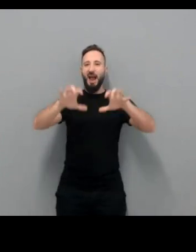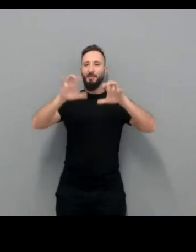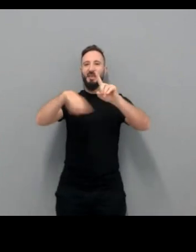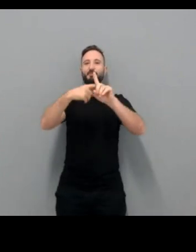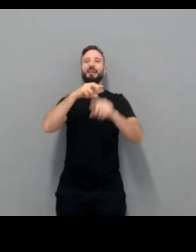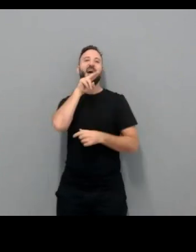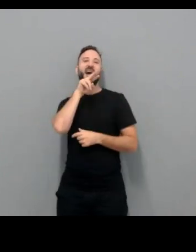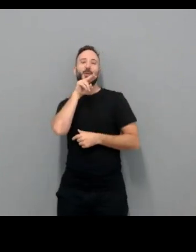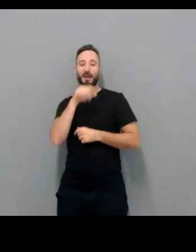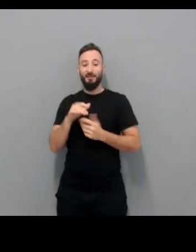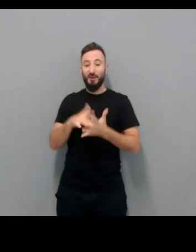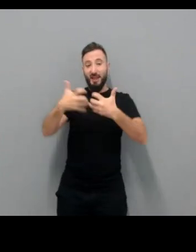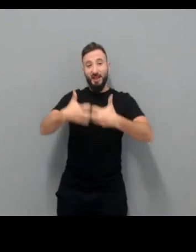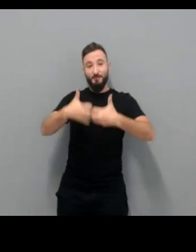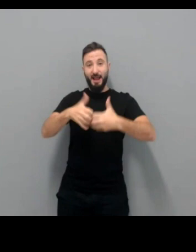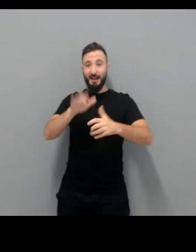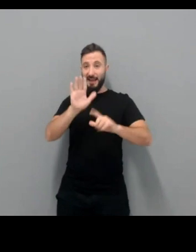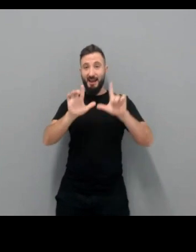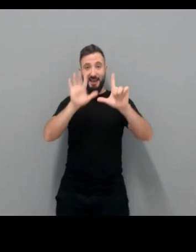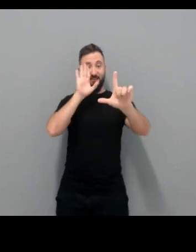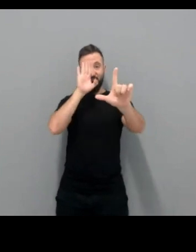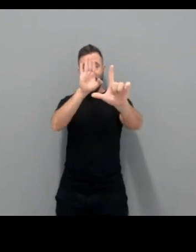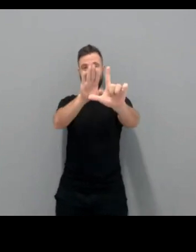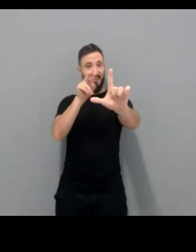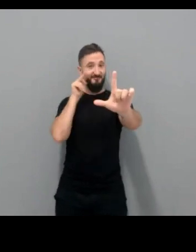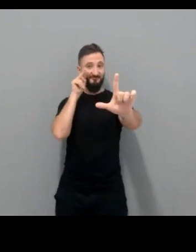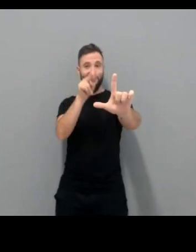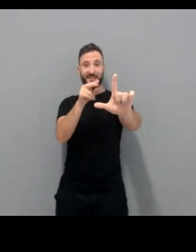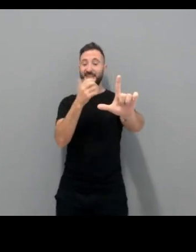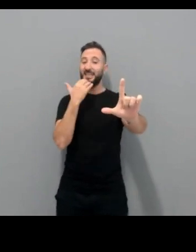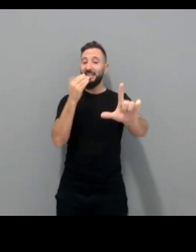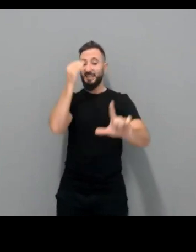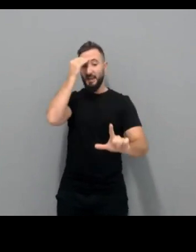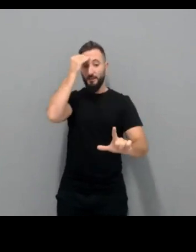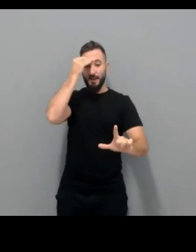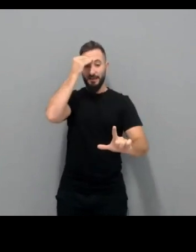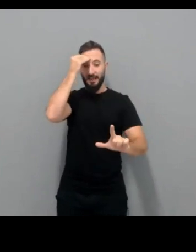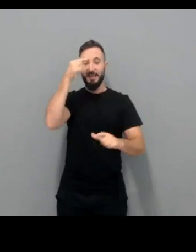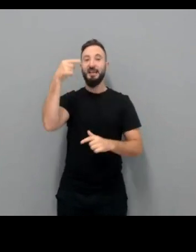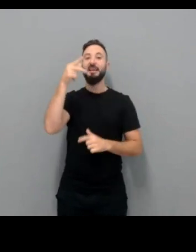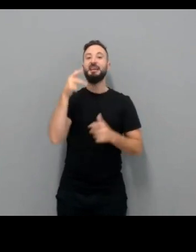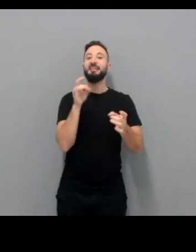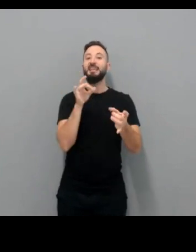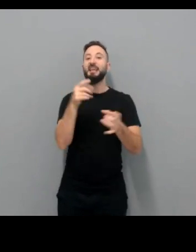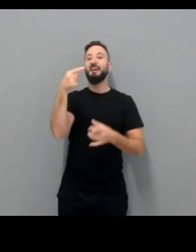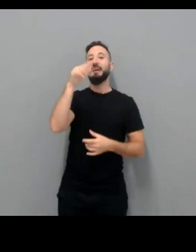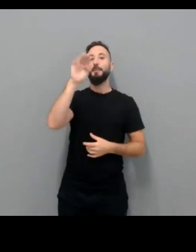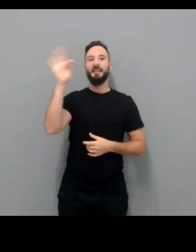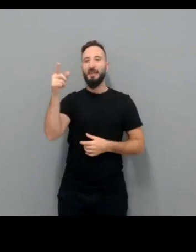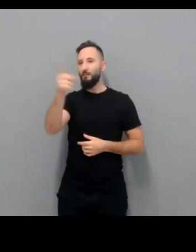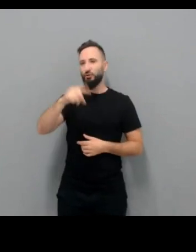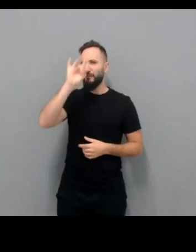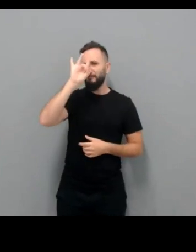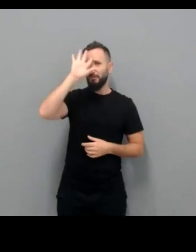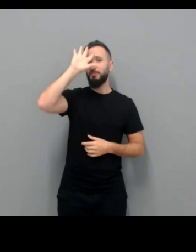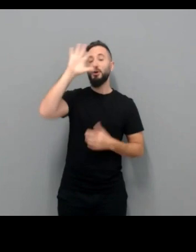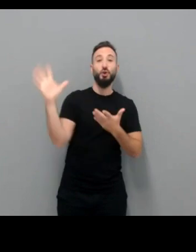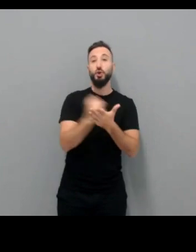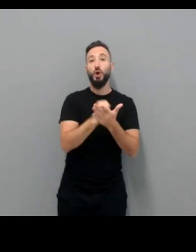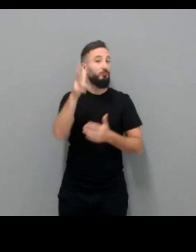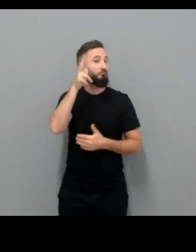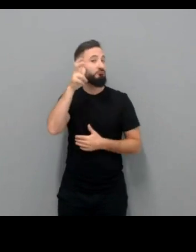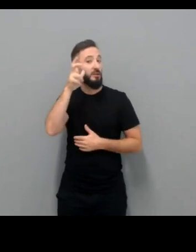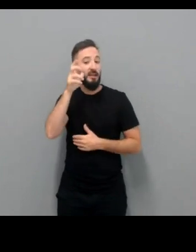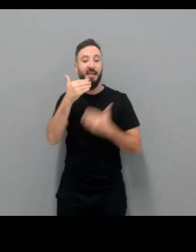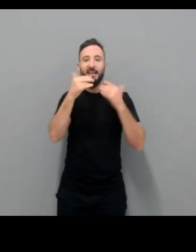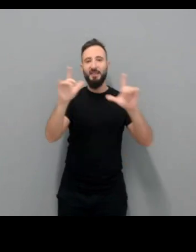hablar. Es este aparato que tengo delante de mi cara, que si creéis que es ChatGPT, estáis flipando. Todo lo que estáis escuchando y sale de